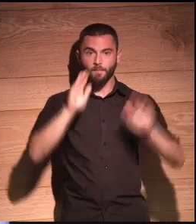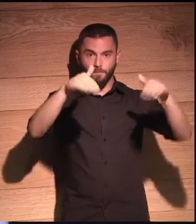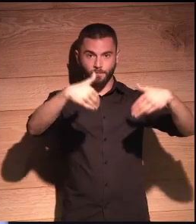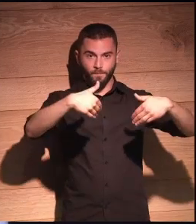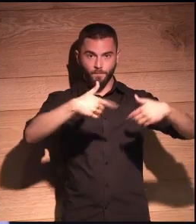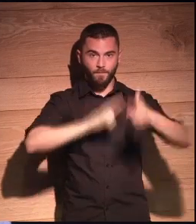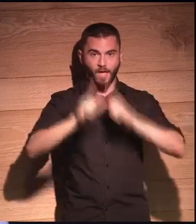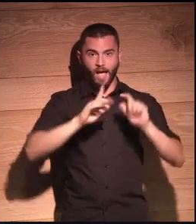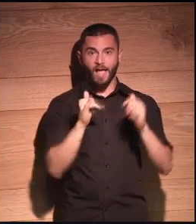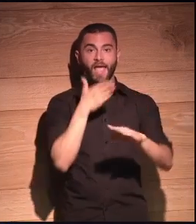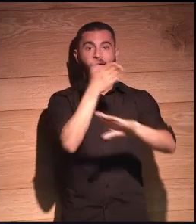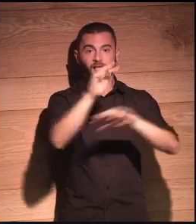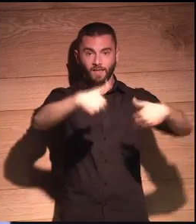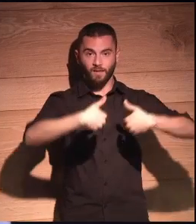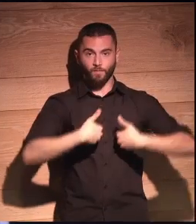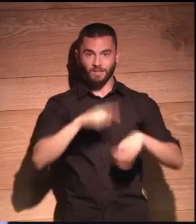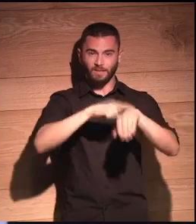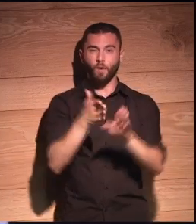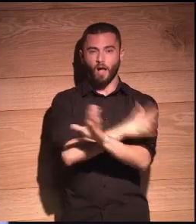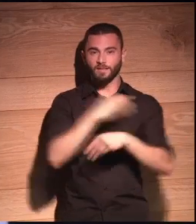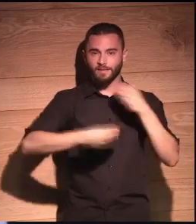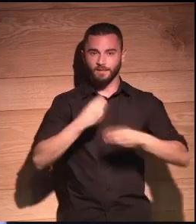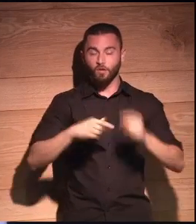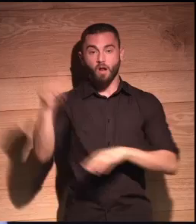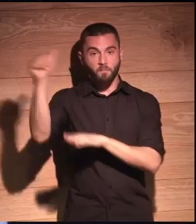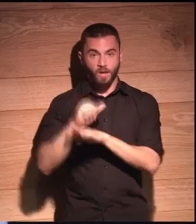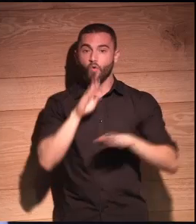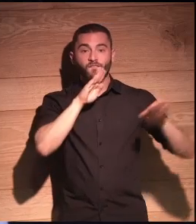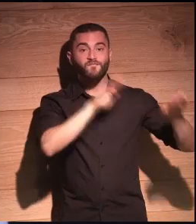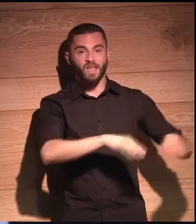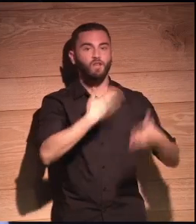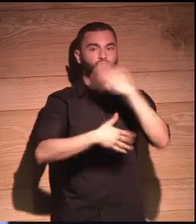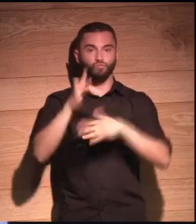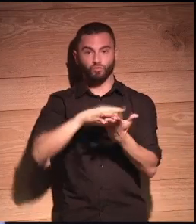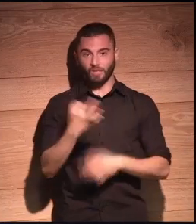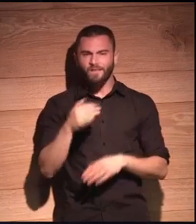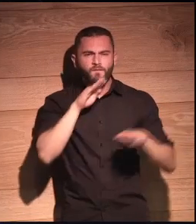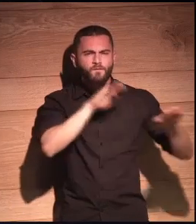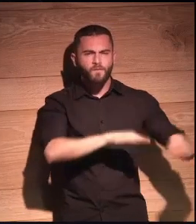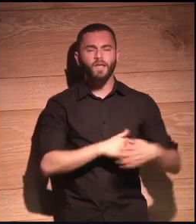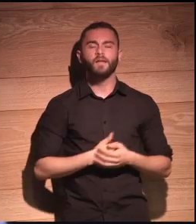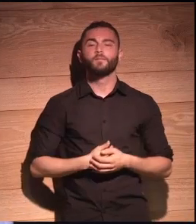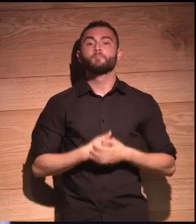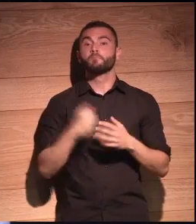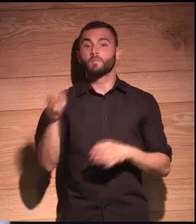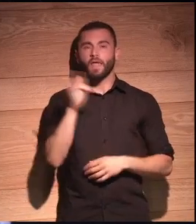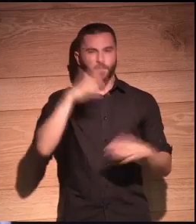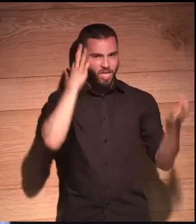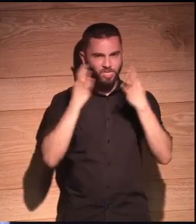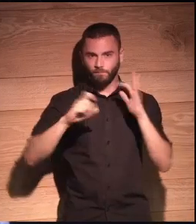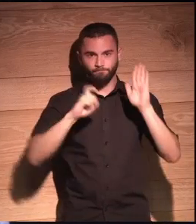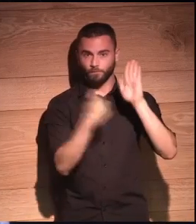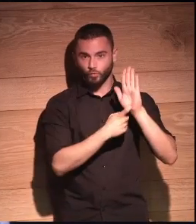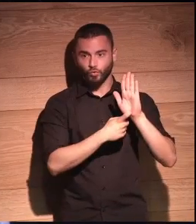tiempo antes, verá que la película realmente es muy fiel a lo que sucedió, además todos los